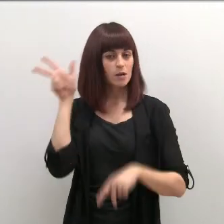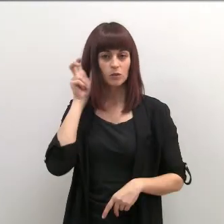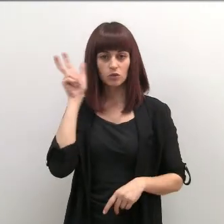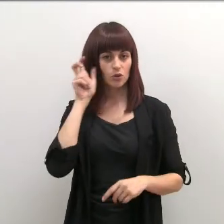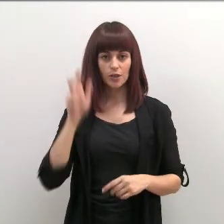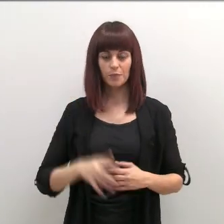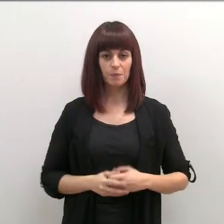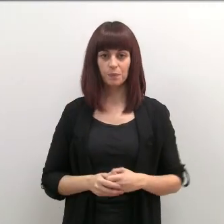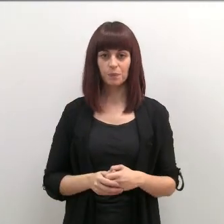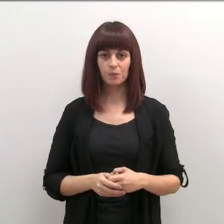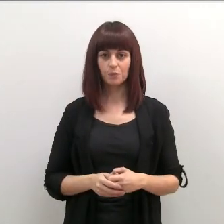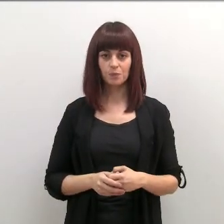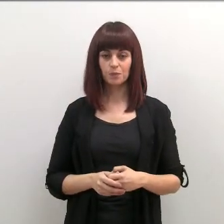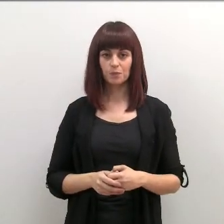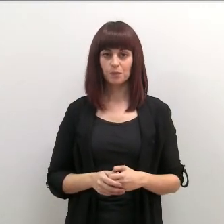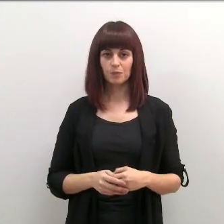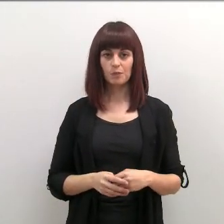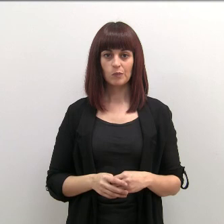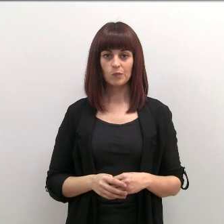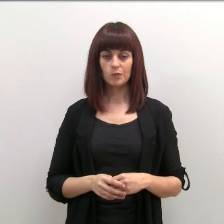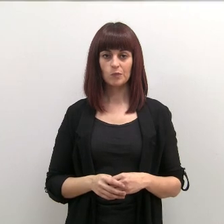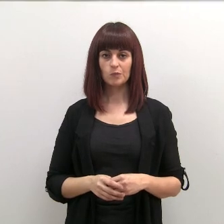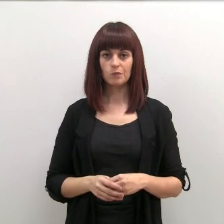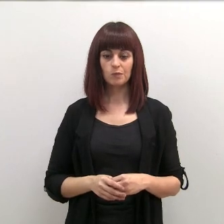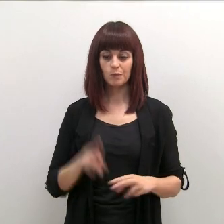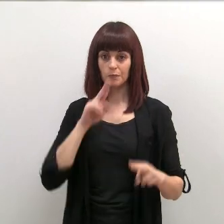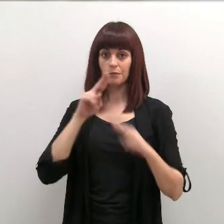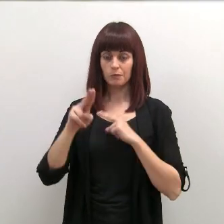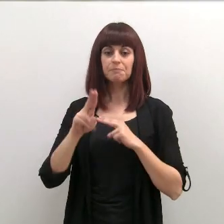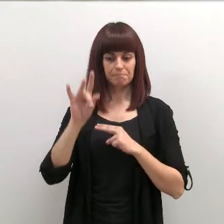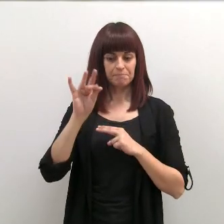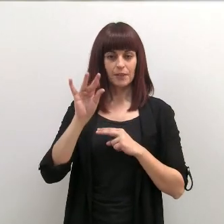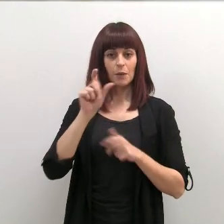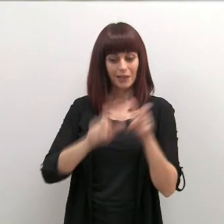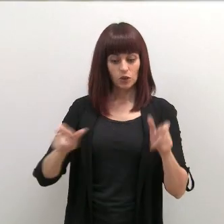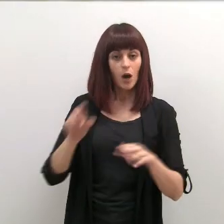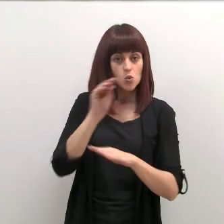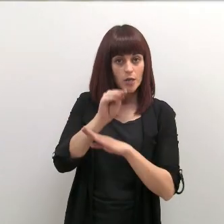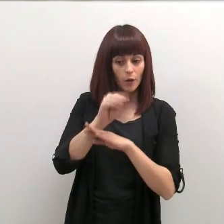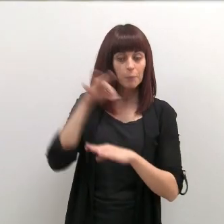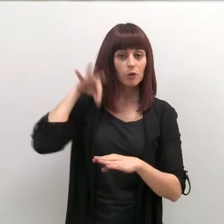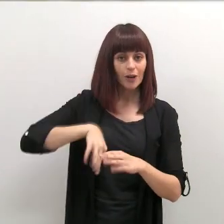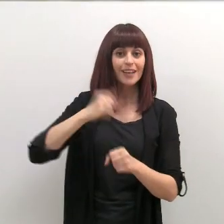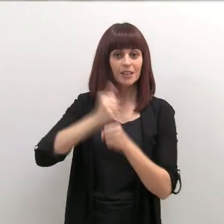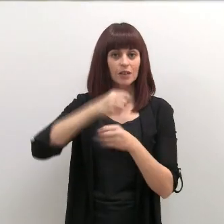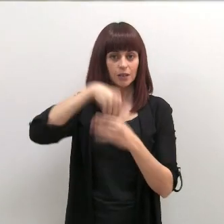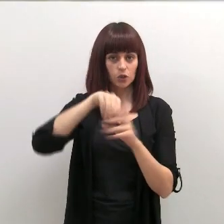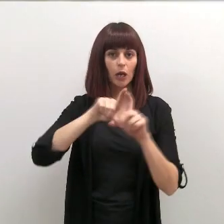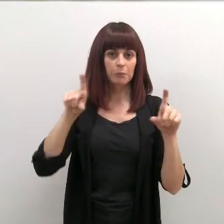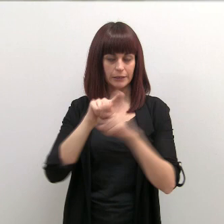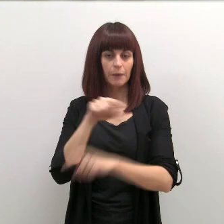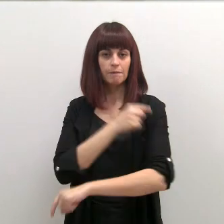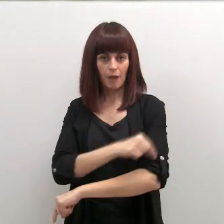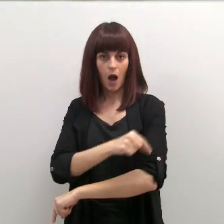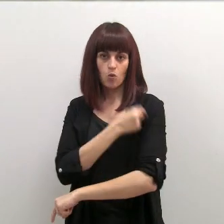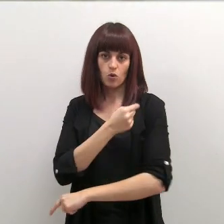ya que no se puede vacunar a ellos, vacunar a los cuidadores. Se va a vacunar a los cuidadores profesionales que estén en empresas. O sea, quiero decir, no al